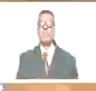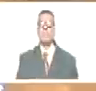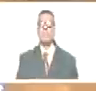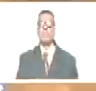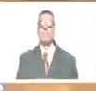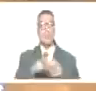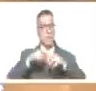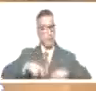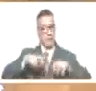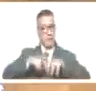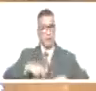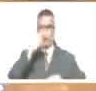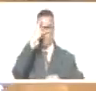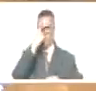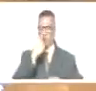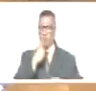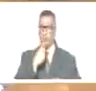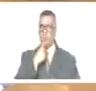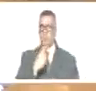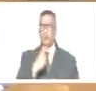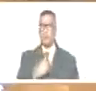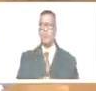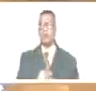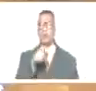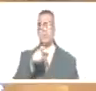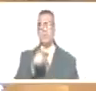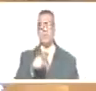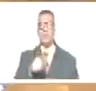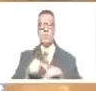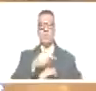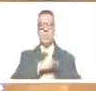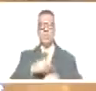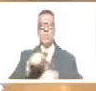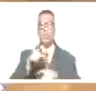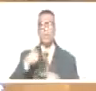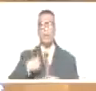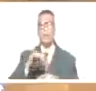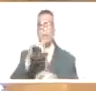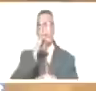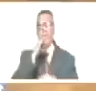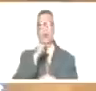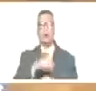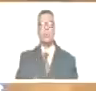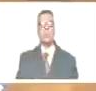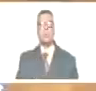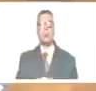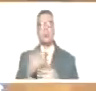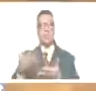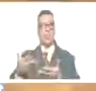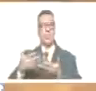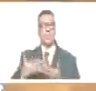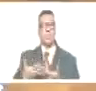serias de los organismos de seguridad del Estado, de informaciones que recibíamos,